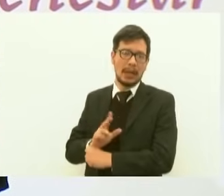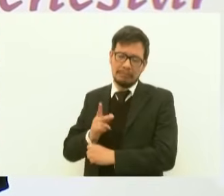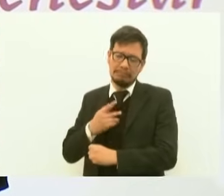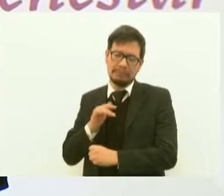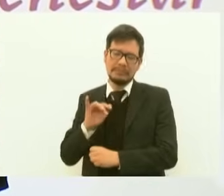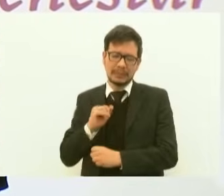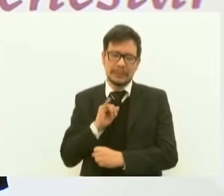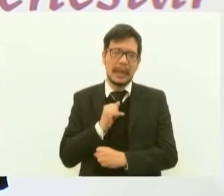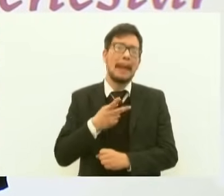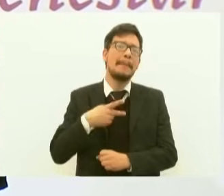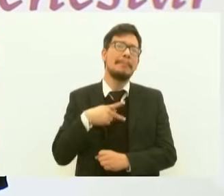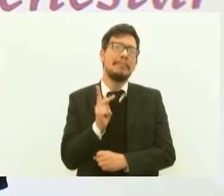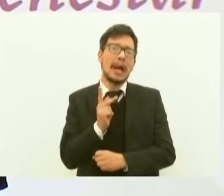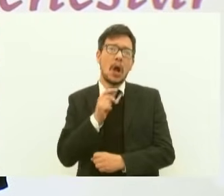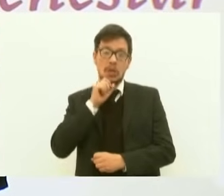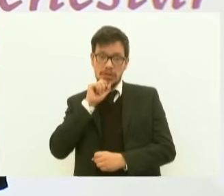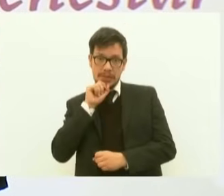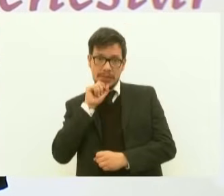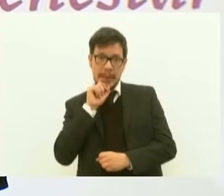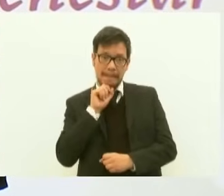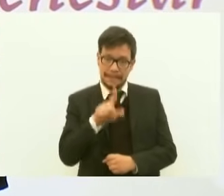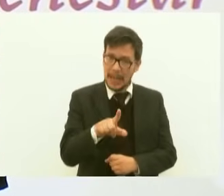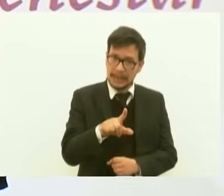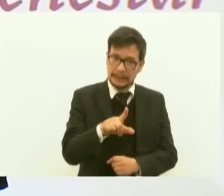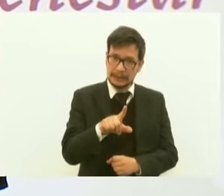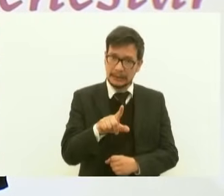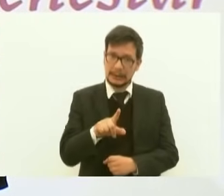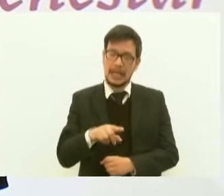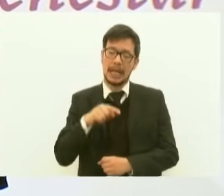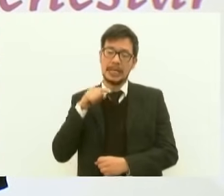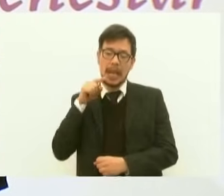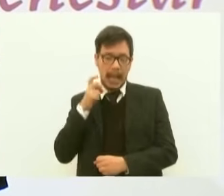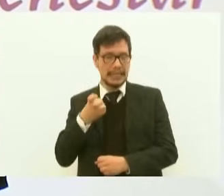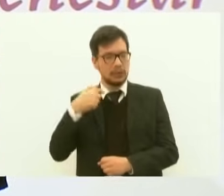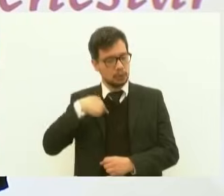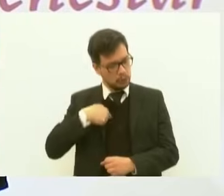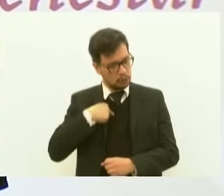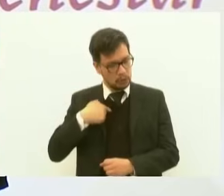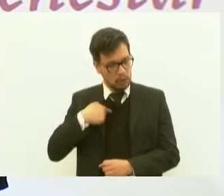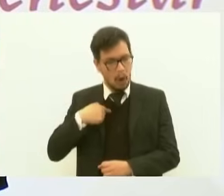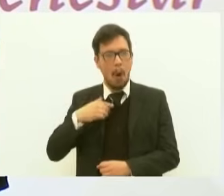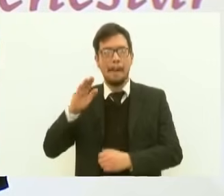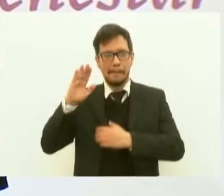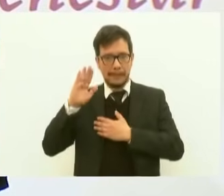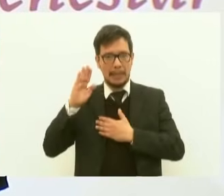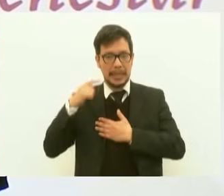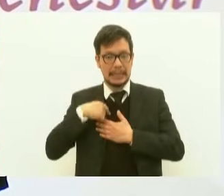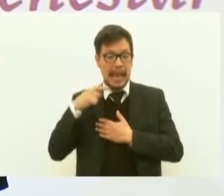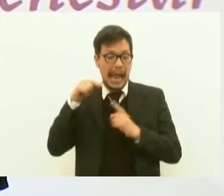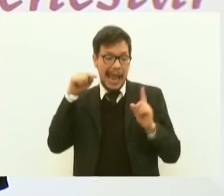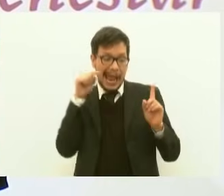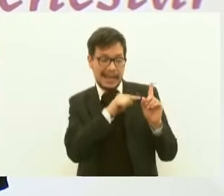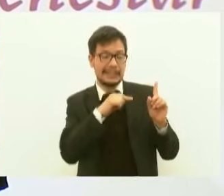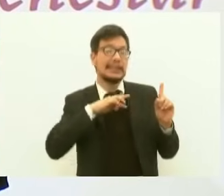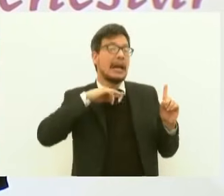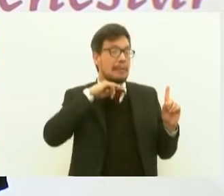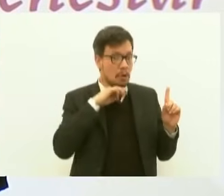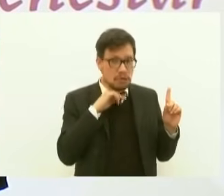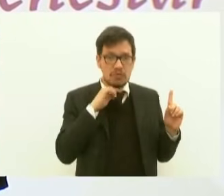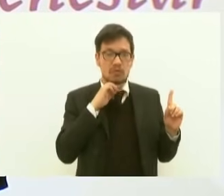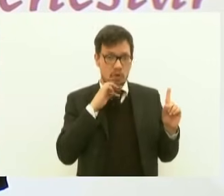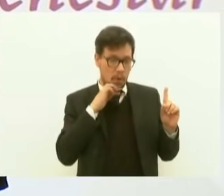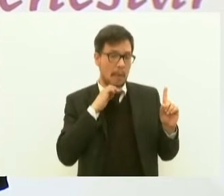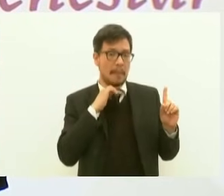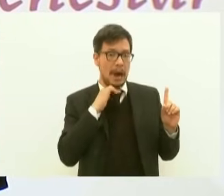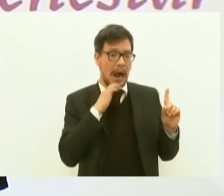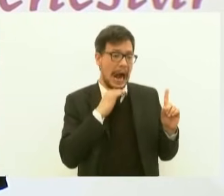relación institucional, es que me consta que se preocupa por la necesidad